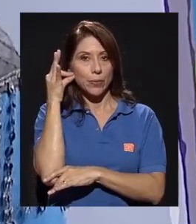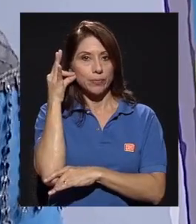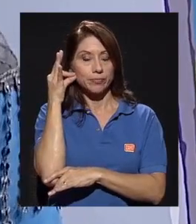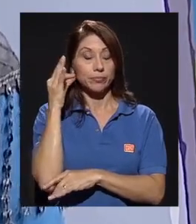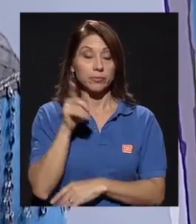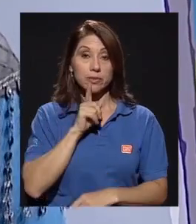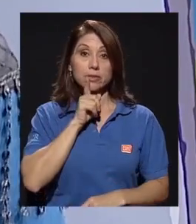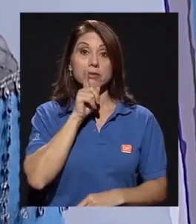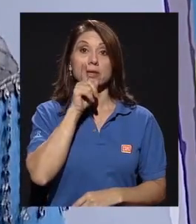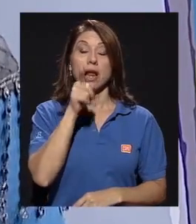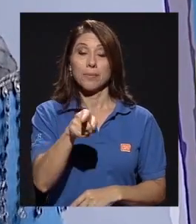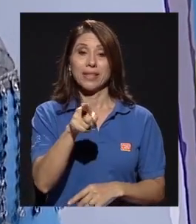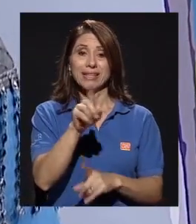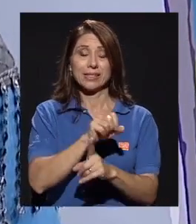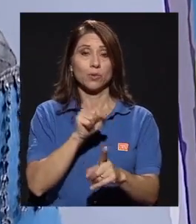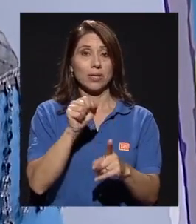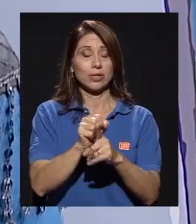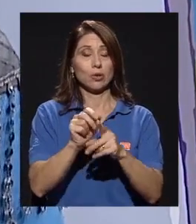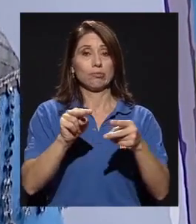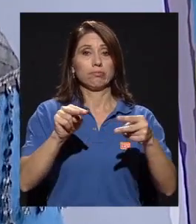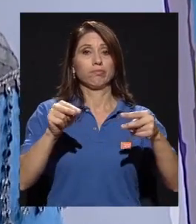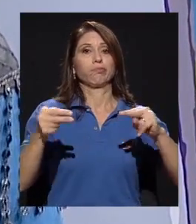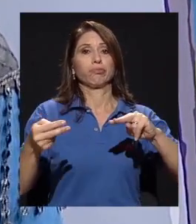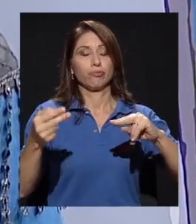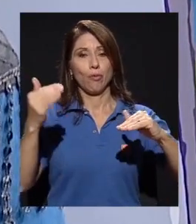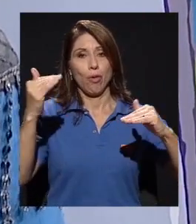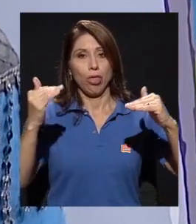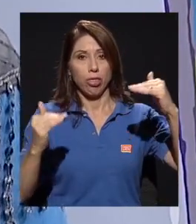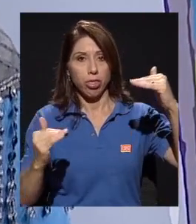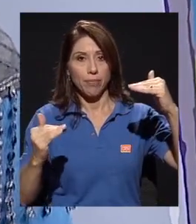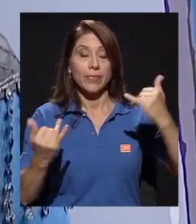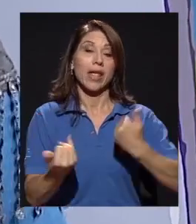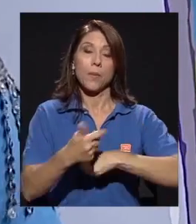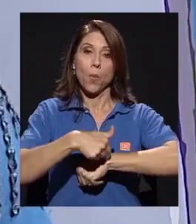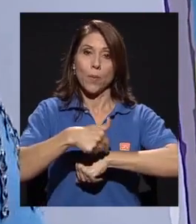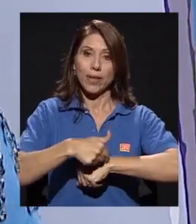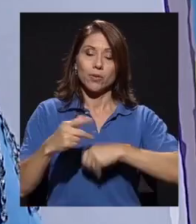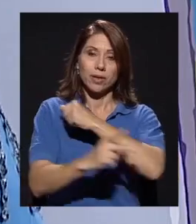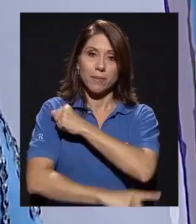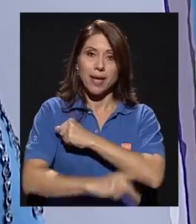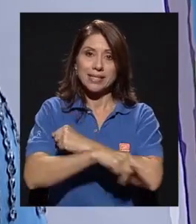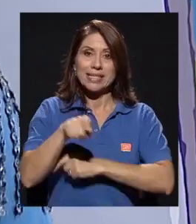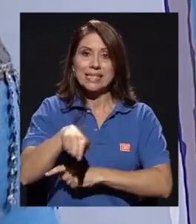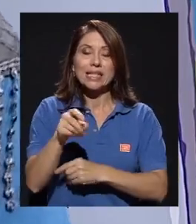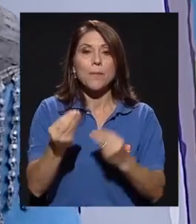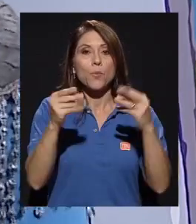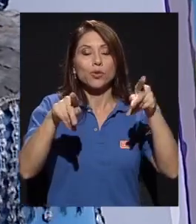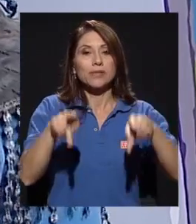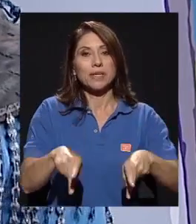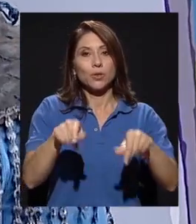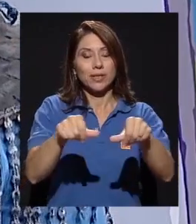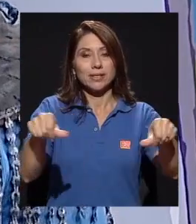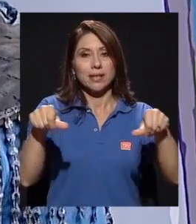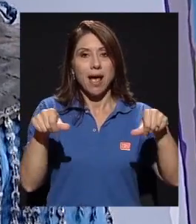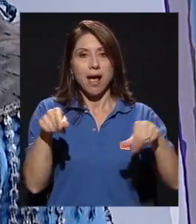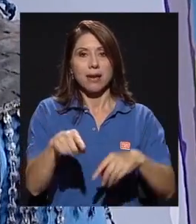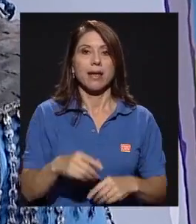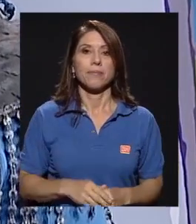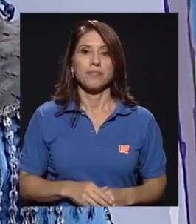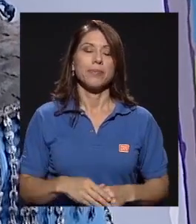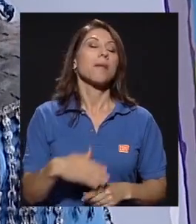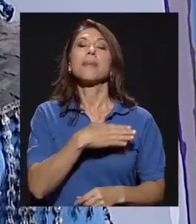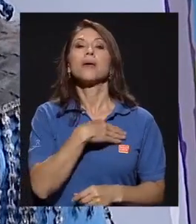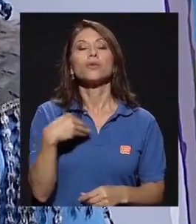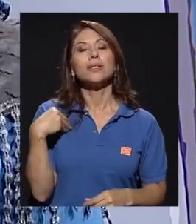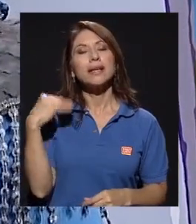realmente el panorama es desolador en momentos en que el país requiere muchos personas en esta área y me gustaría